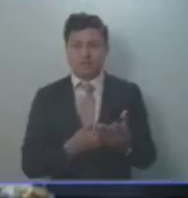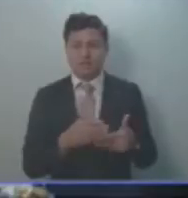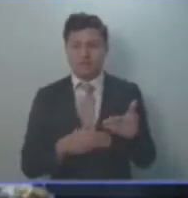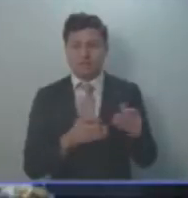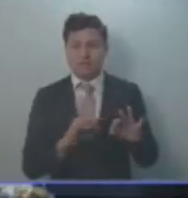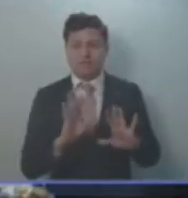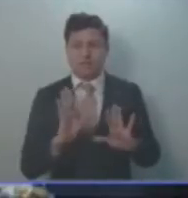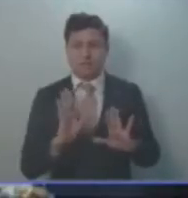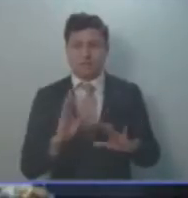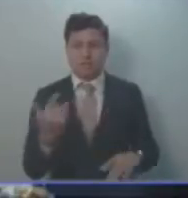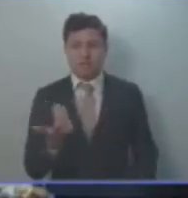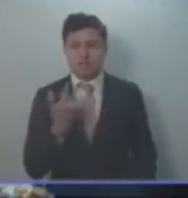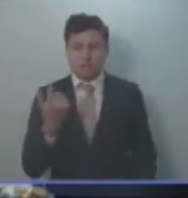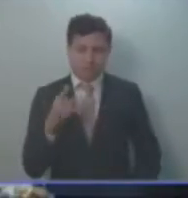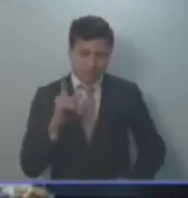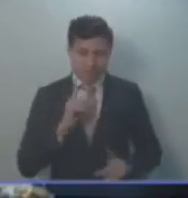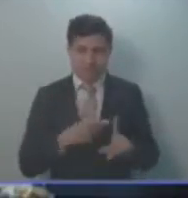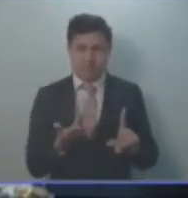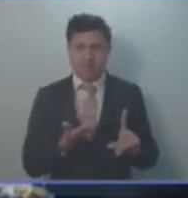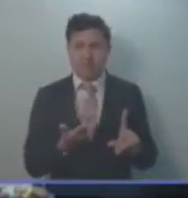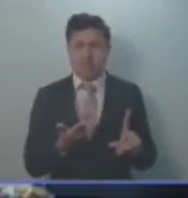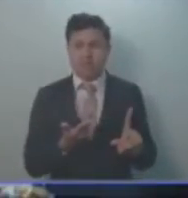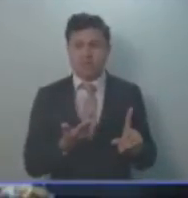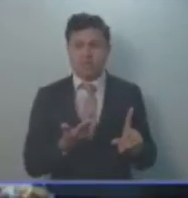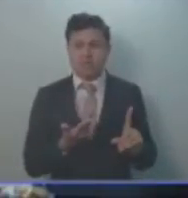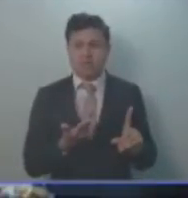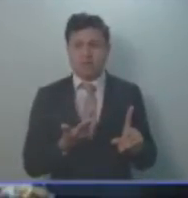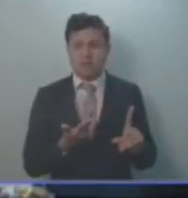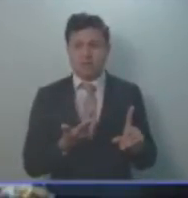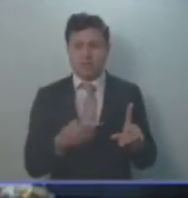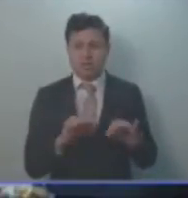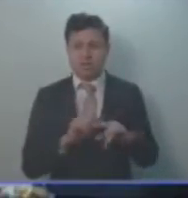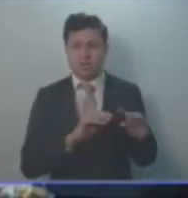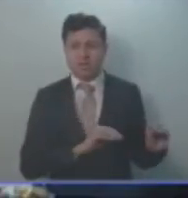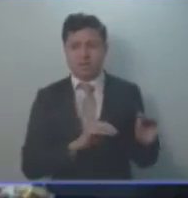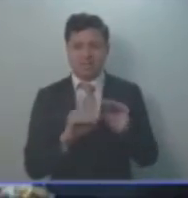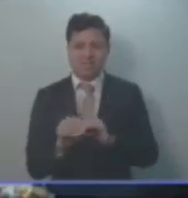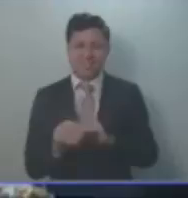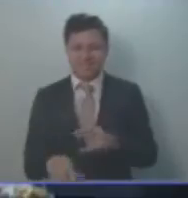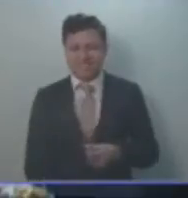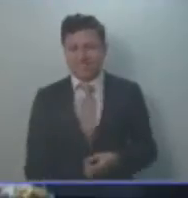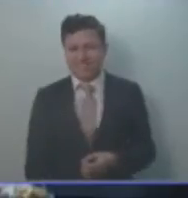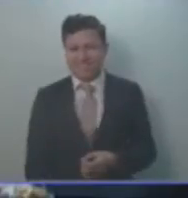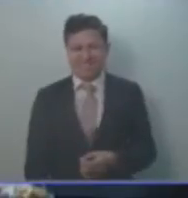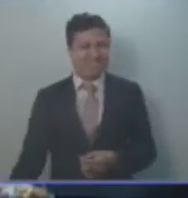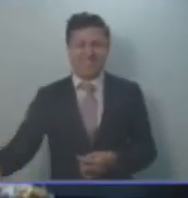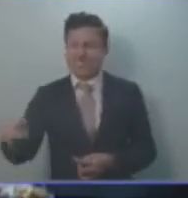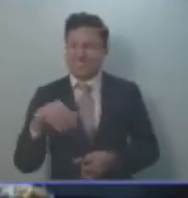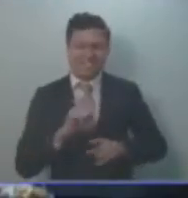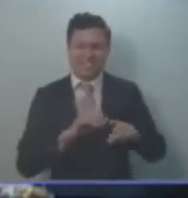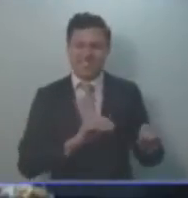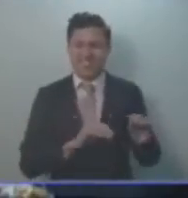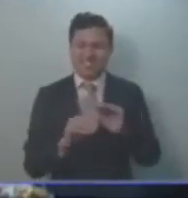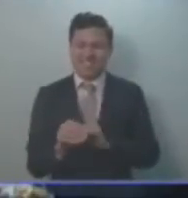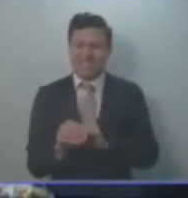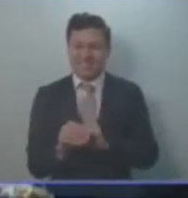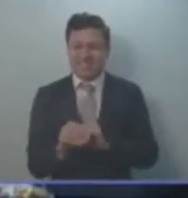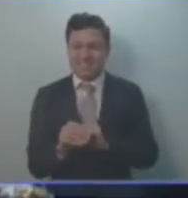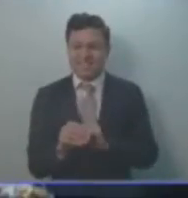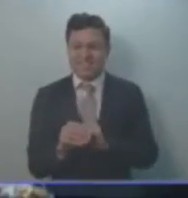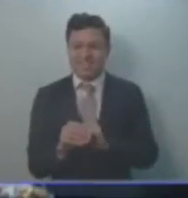municipal, a fin de otorgar estabilidad laboral a las y los servidores públicos